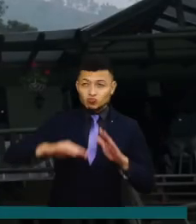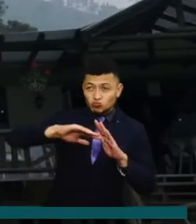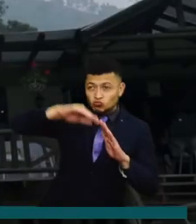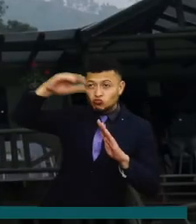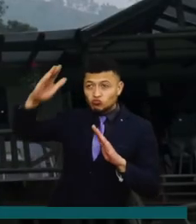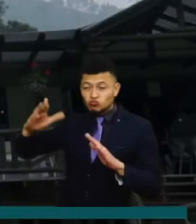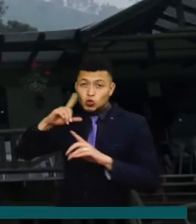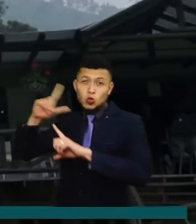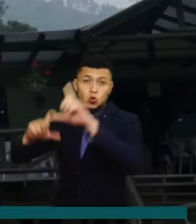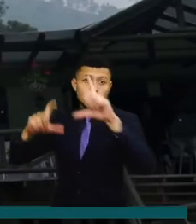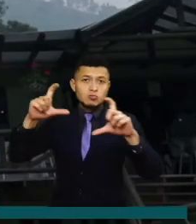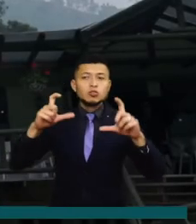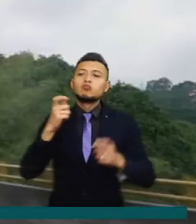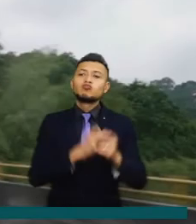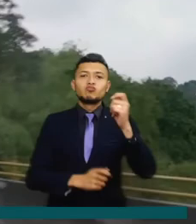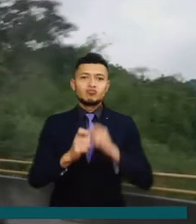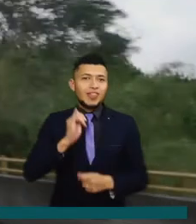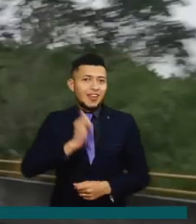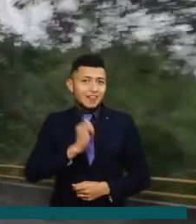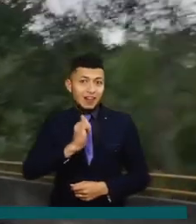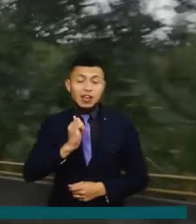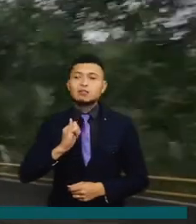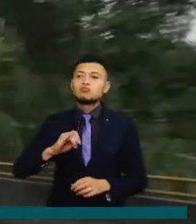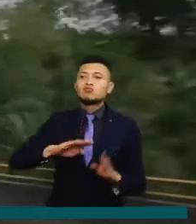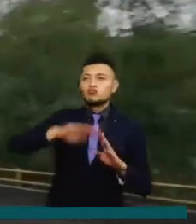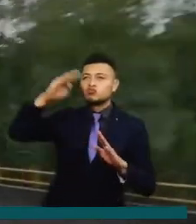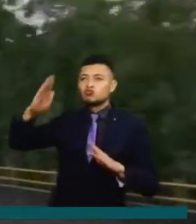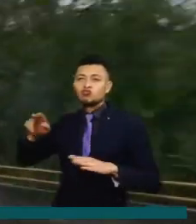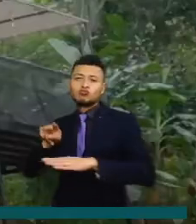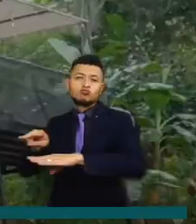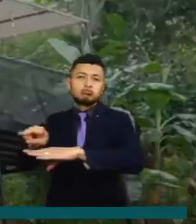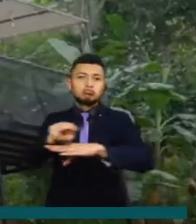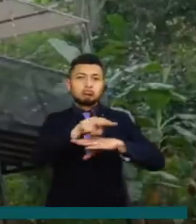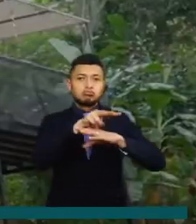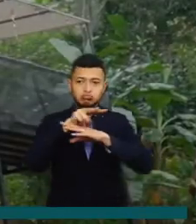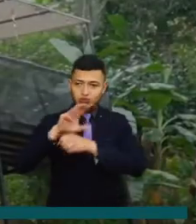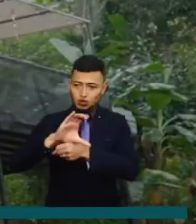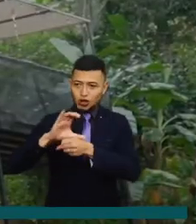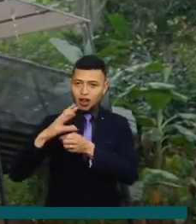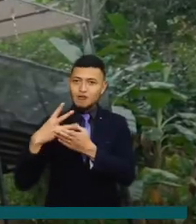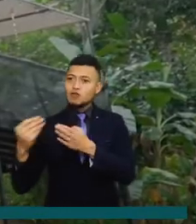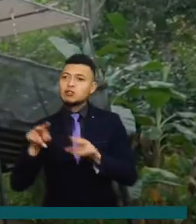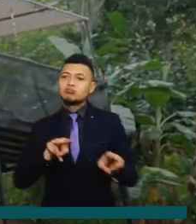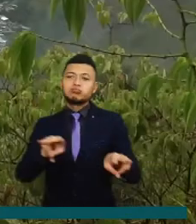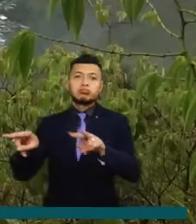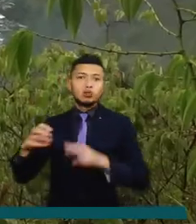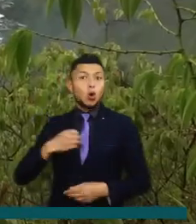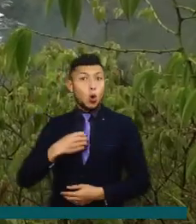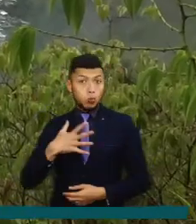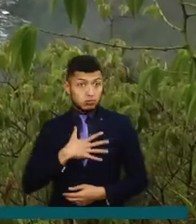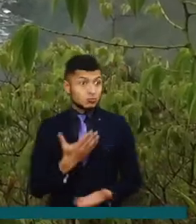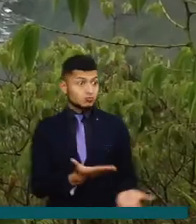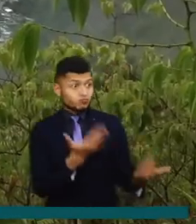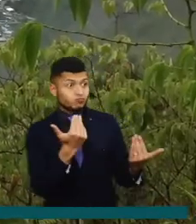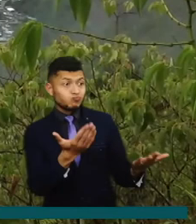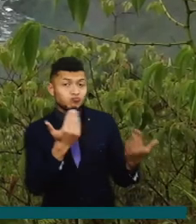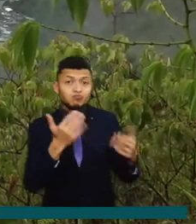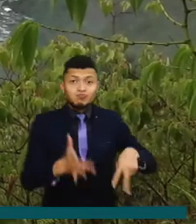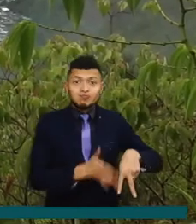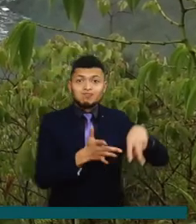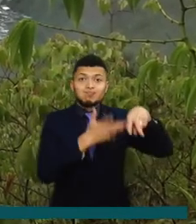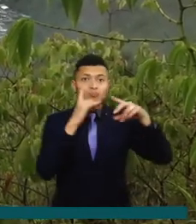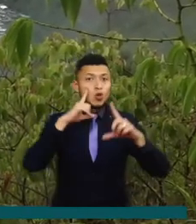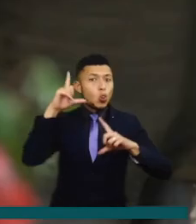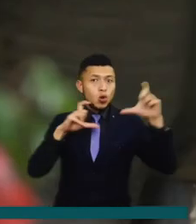Turismo en las alturas. Comerciantes de Ibagué han encontrado en los miradores ubicados en las afueras de la ciudad una oportunidad para promover el